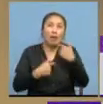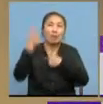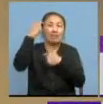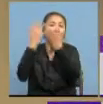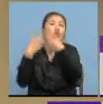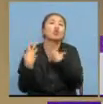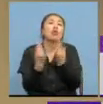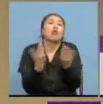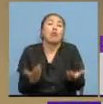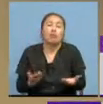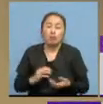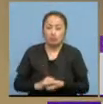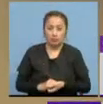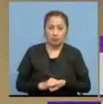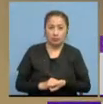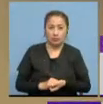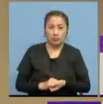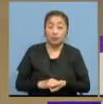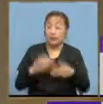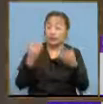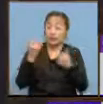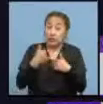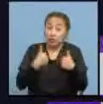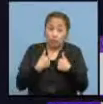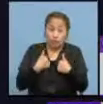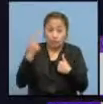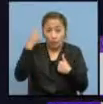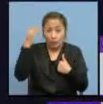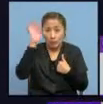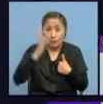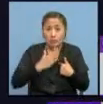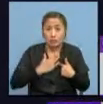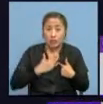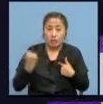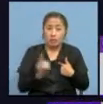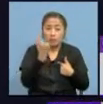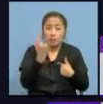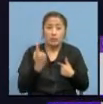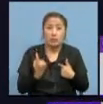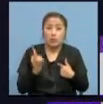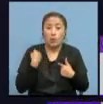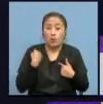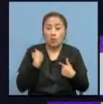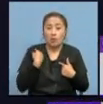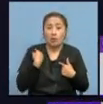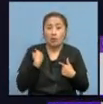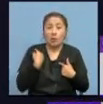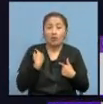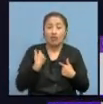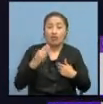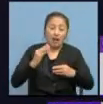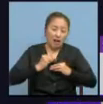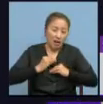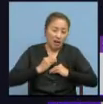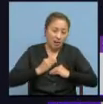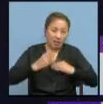ayudar todos? Bueno, yo lo que creo es que, primeramente, desde el nivel espiritual, me